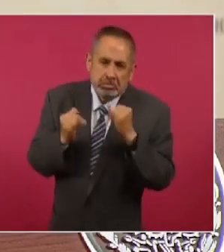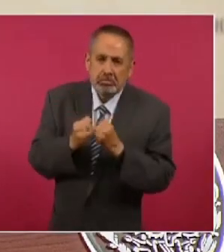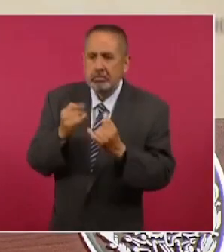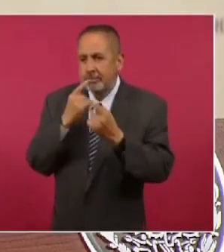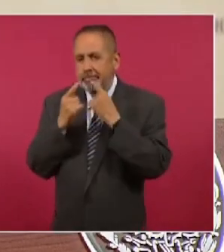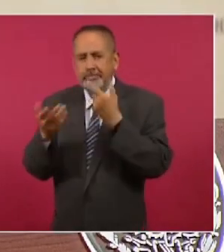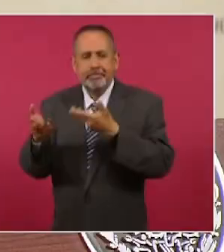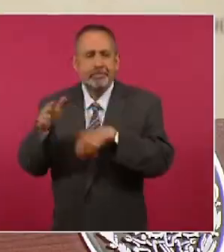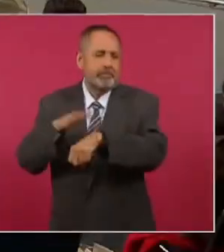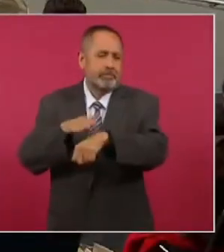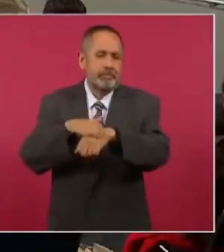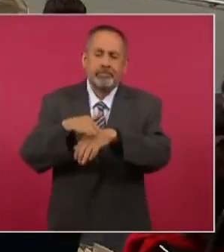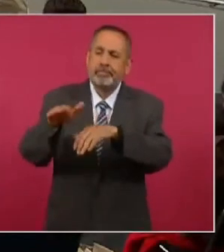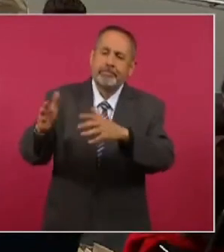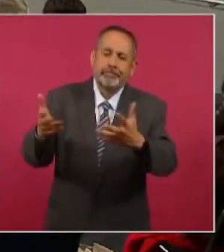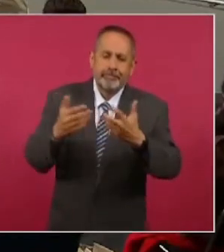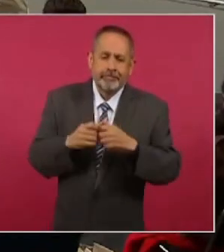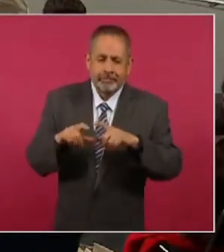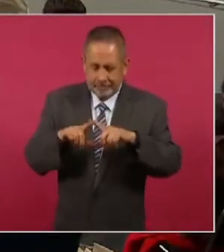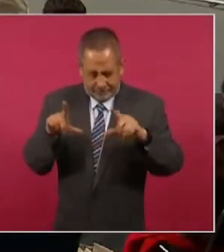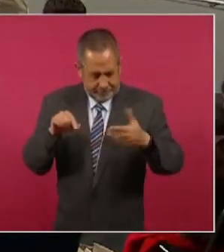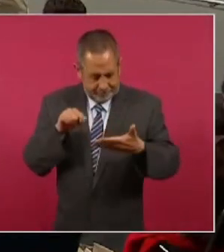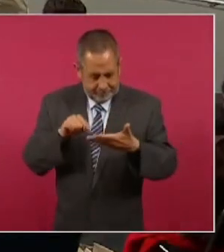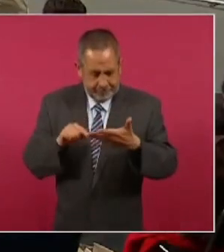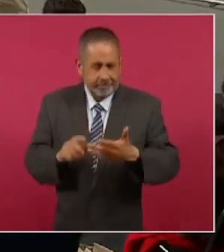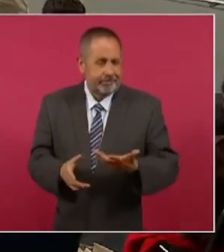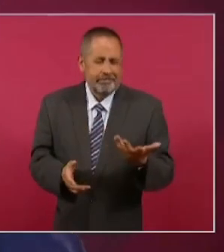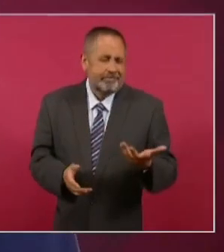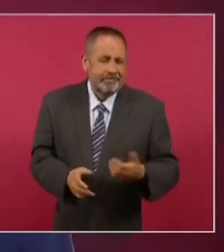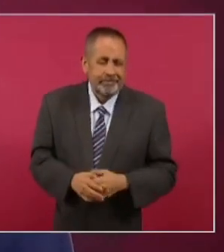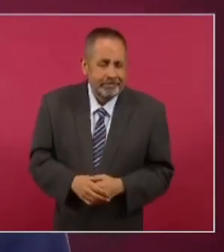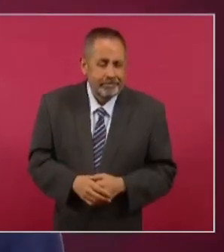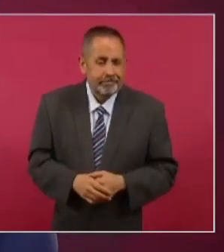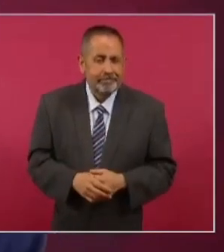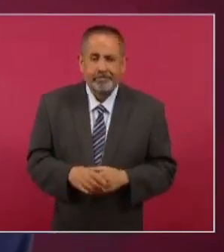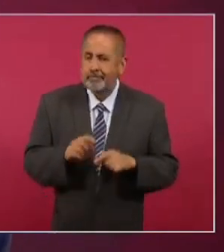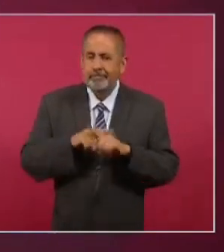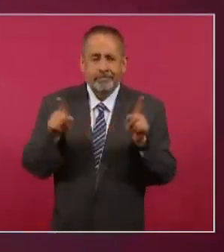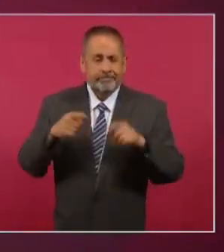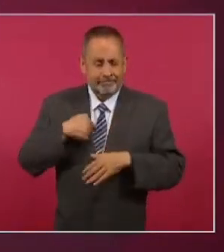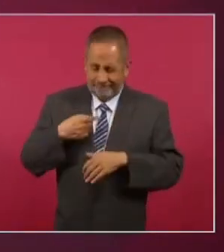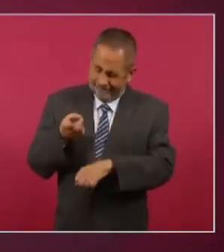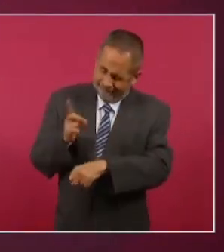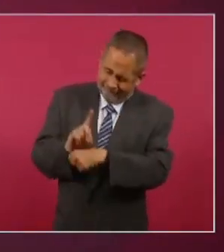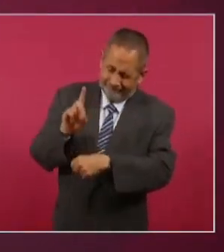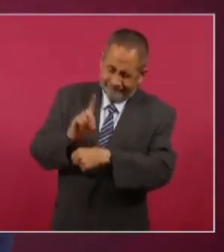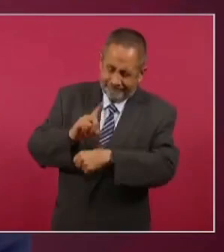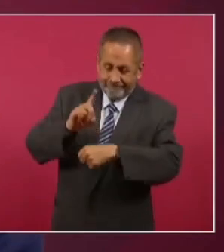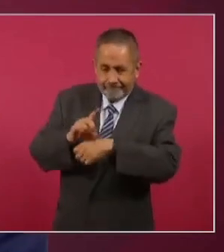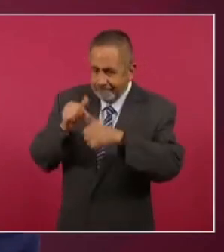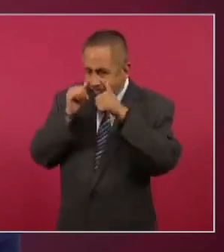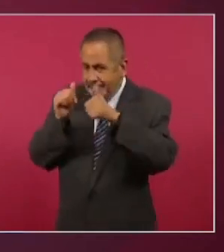le llamaban o le pasaban una tarjeta nosotros estamos todos los días